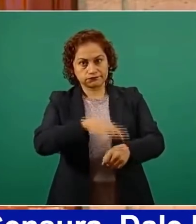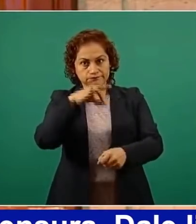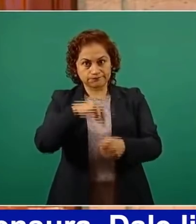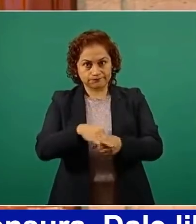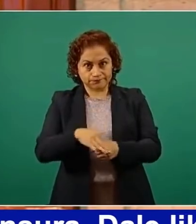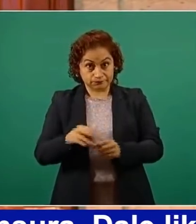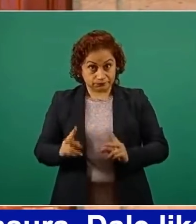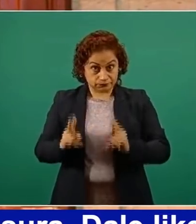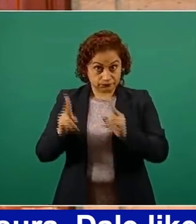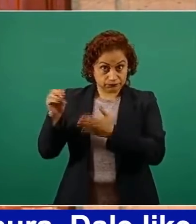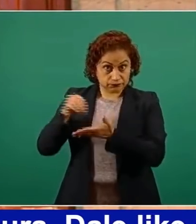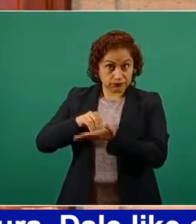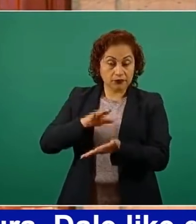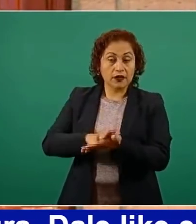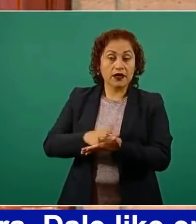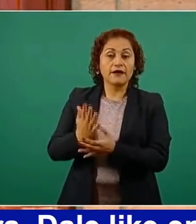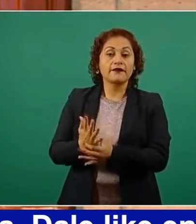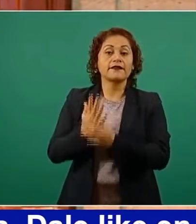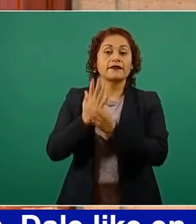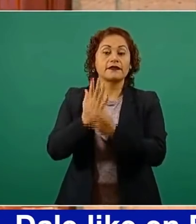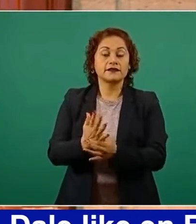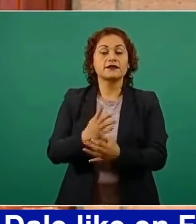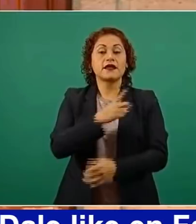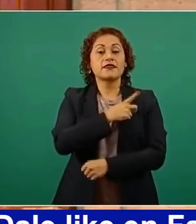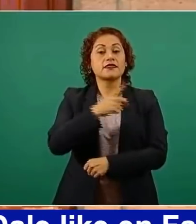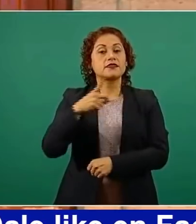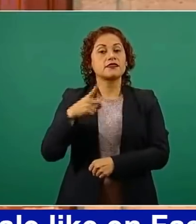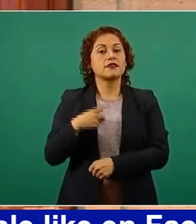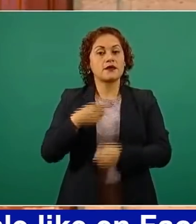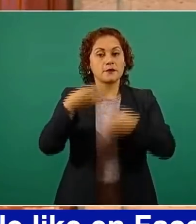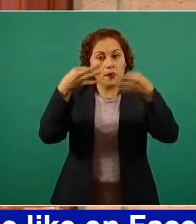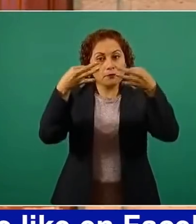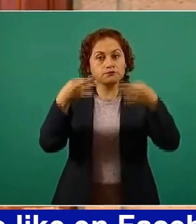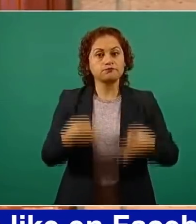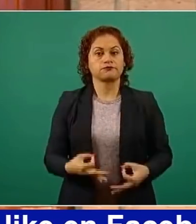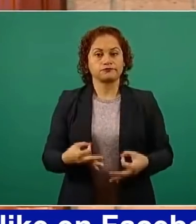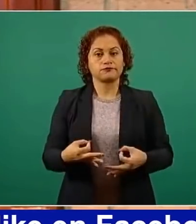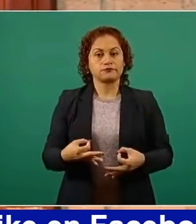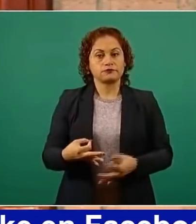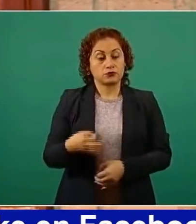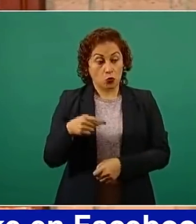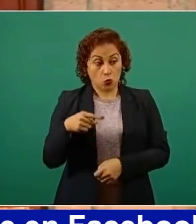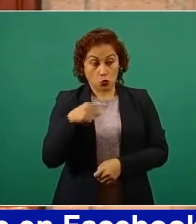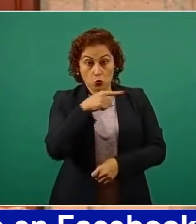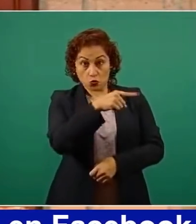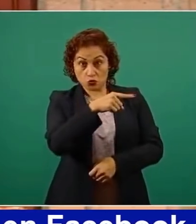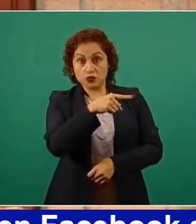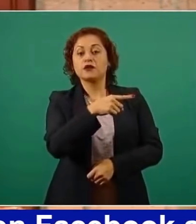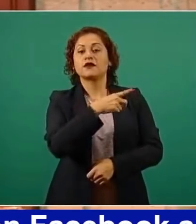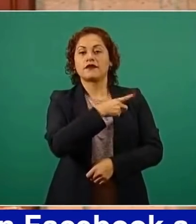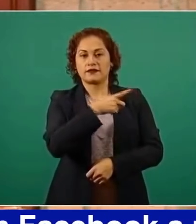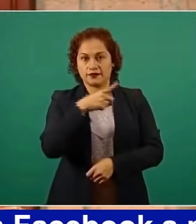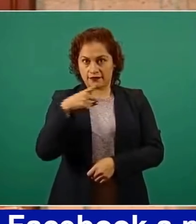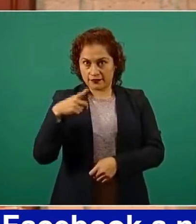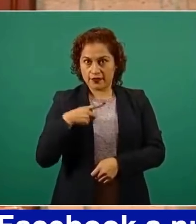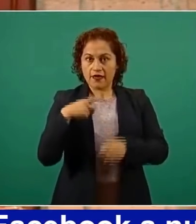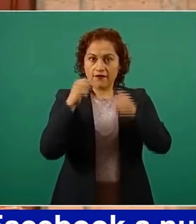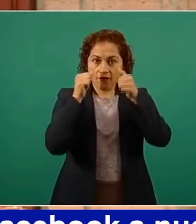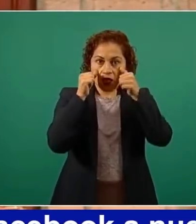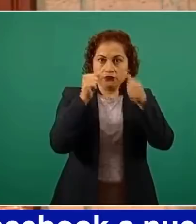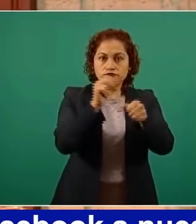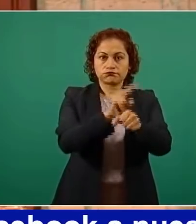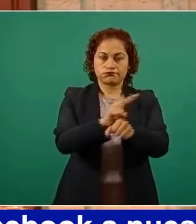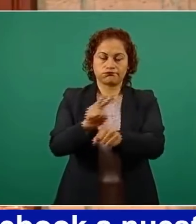es indispensable obrar con rectitud y usted más que ninguno es